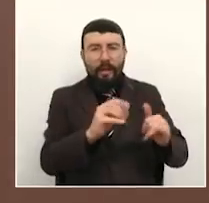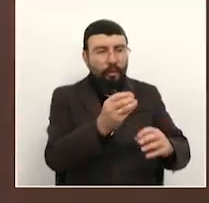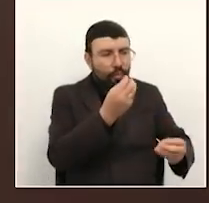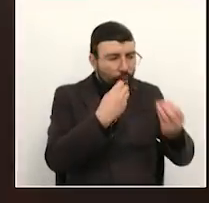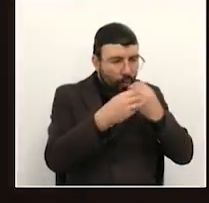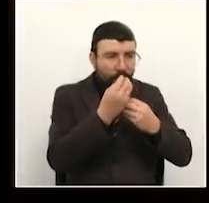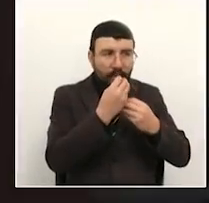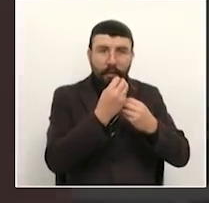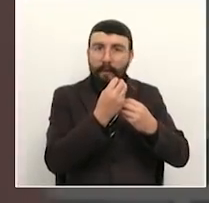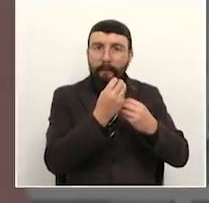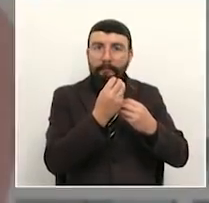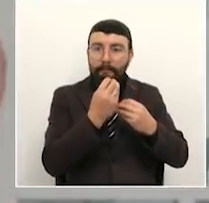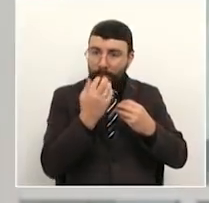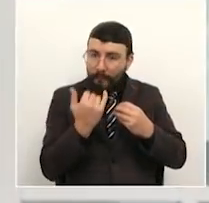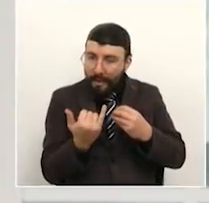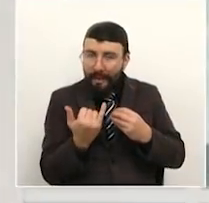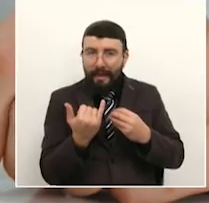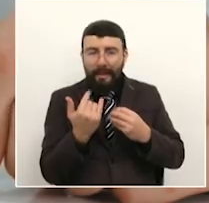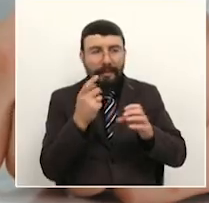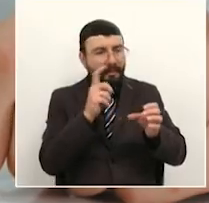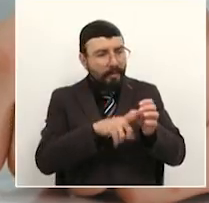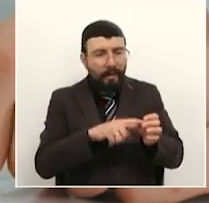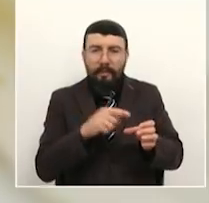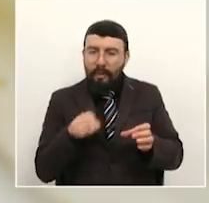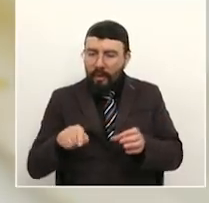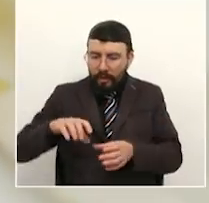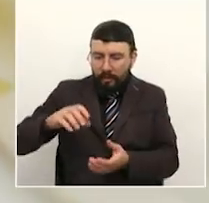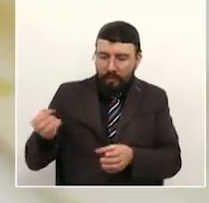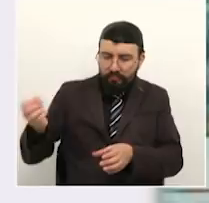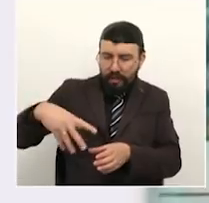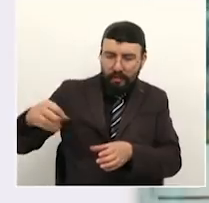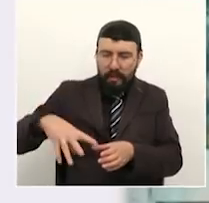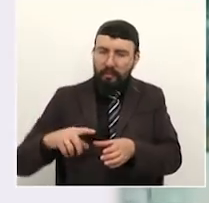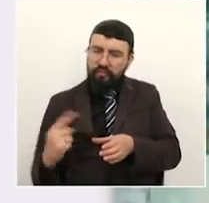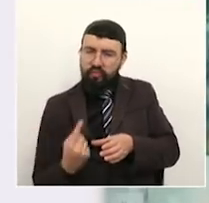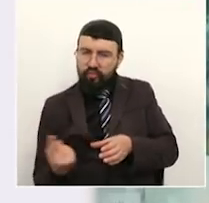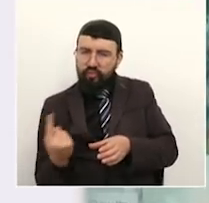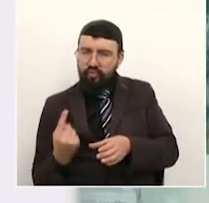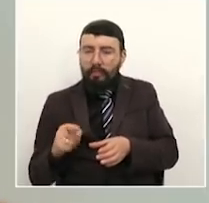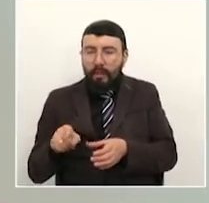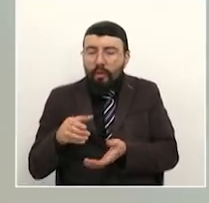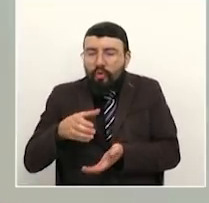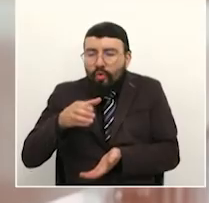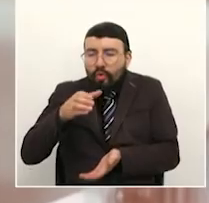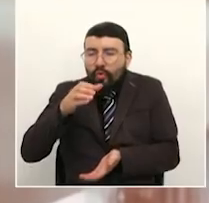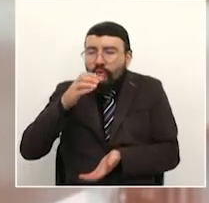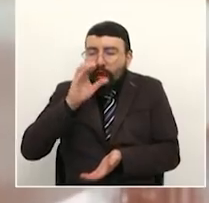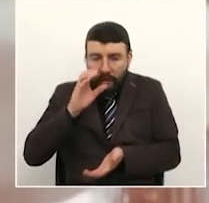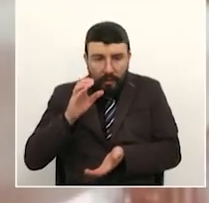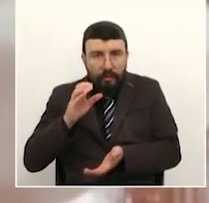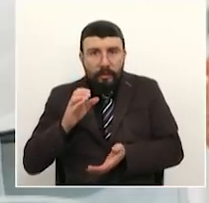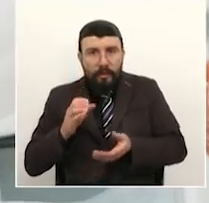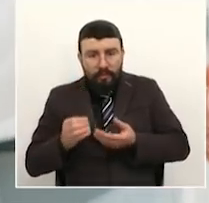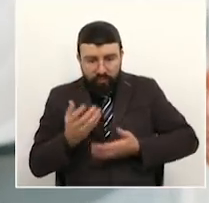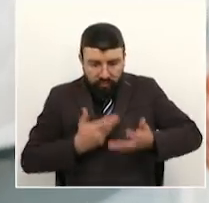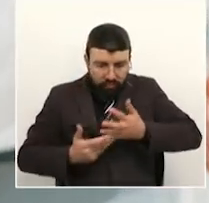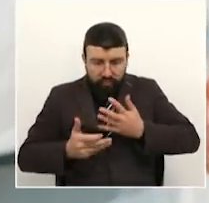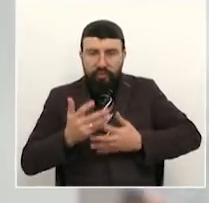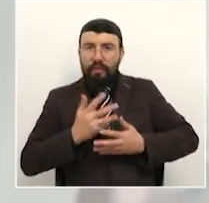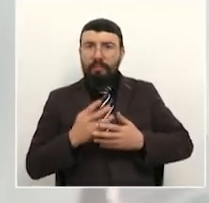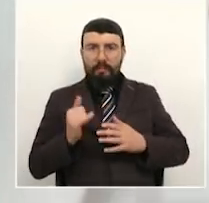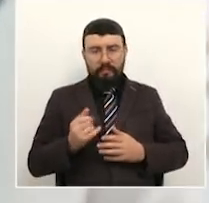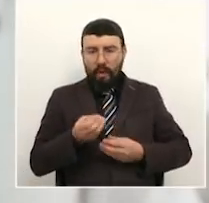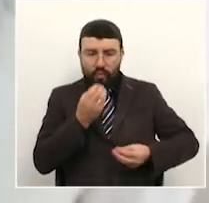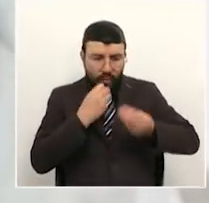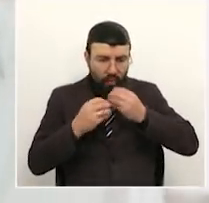cuando yo realizo un batido estoy haciendo una sinergia de unas propiedades terapéuticas nutricionales que en